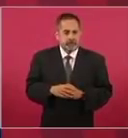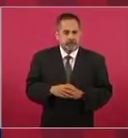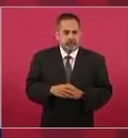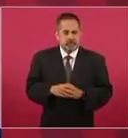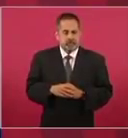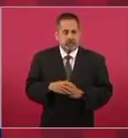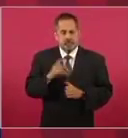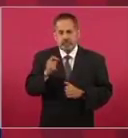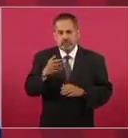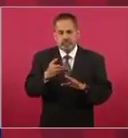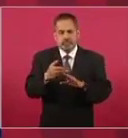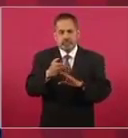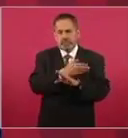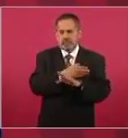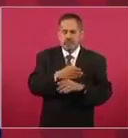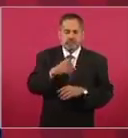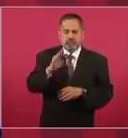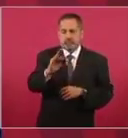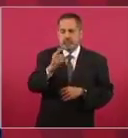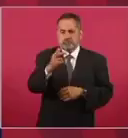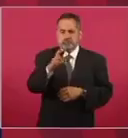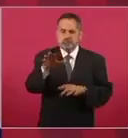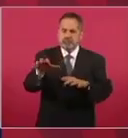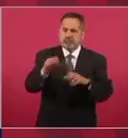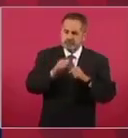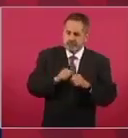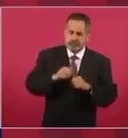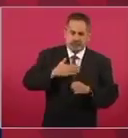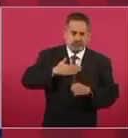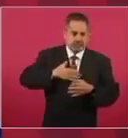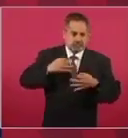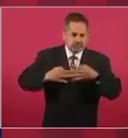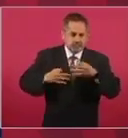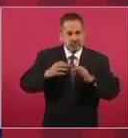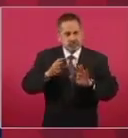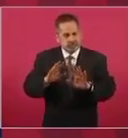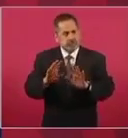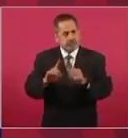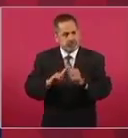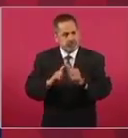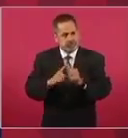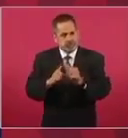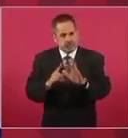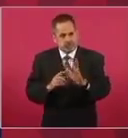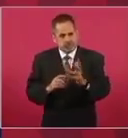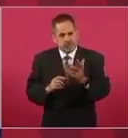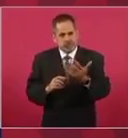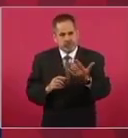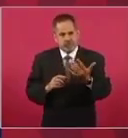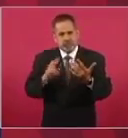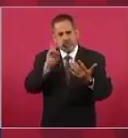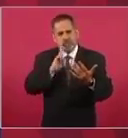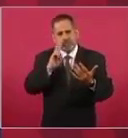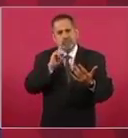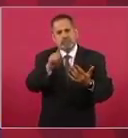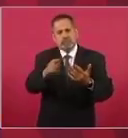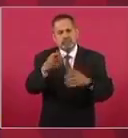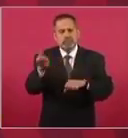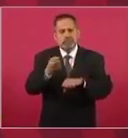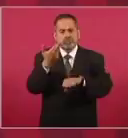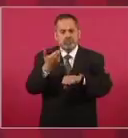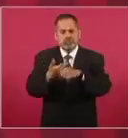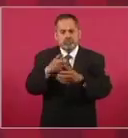solicitar que se atraiga el caso, vamos a que la